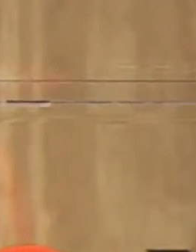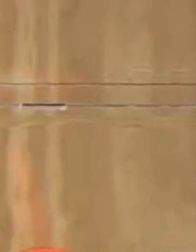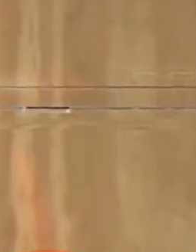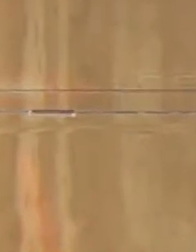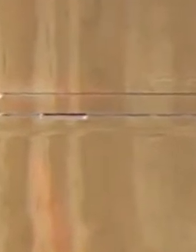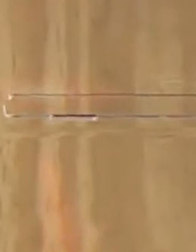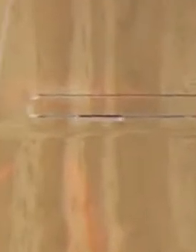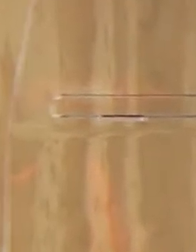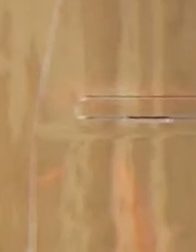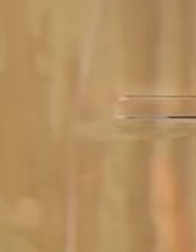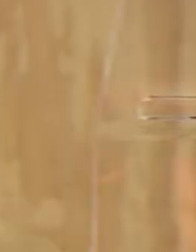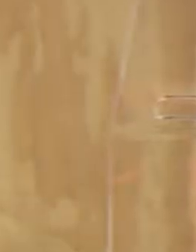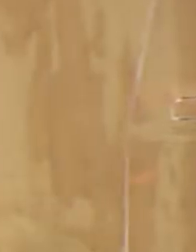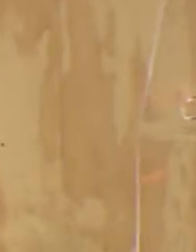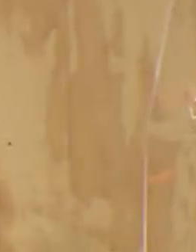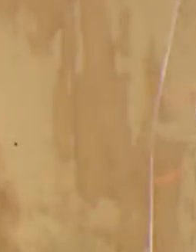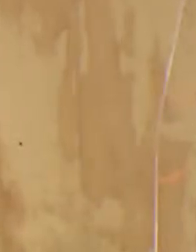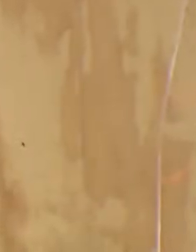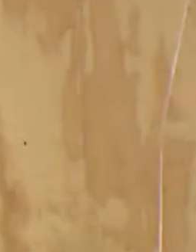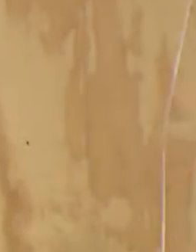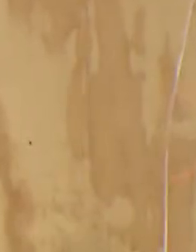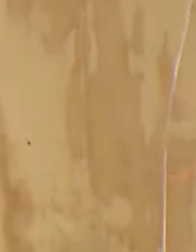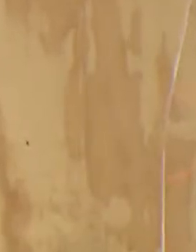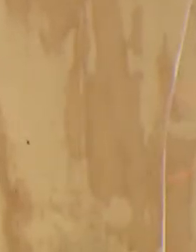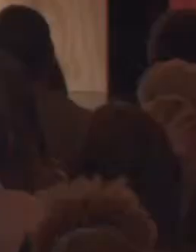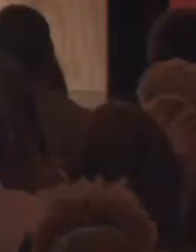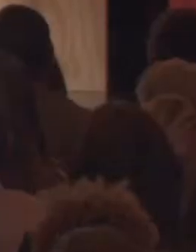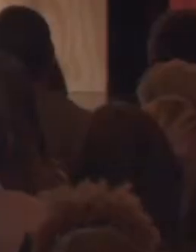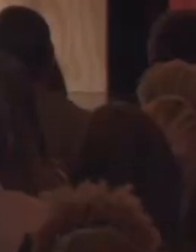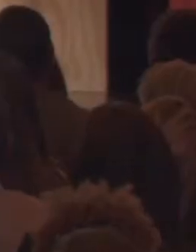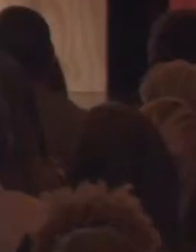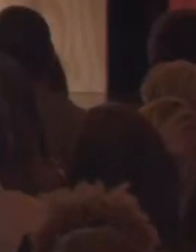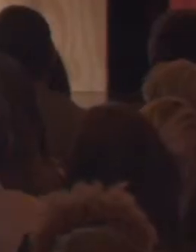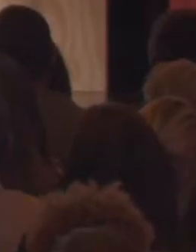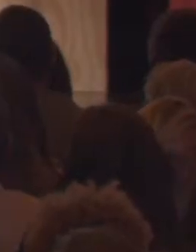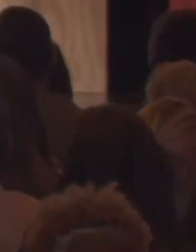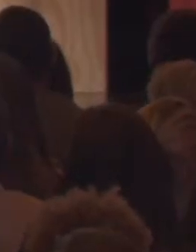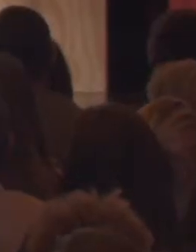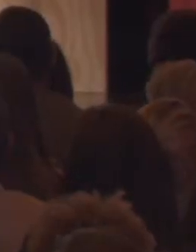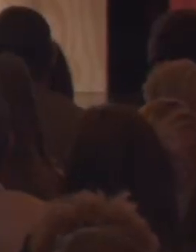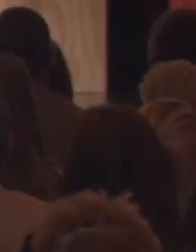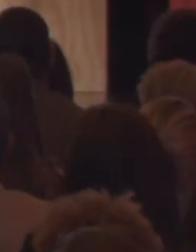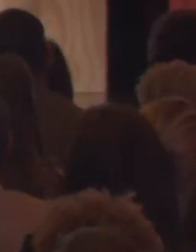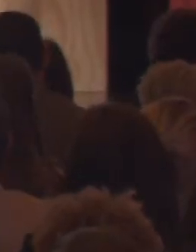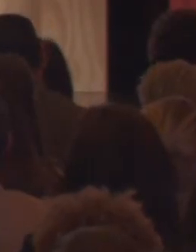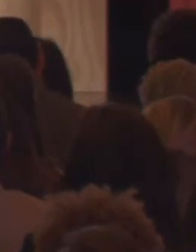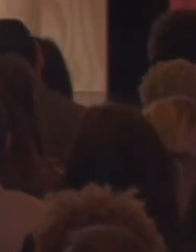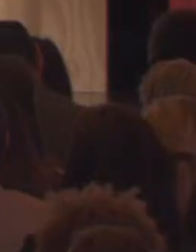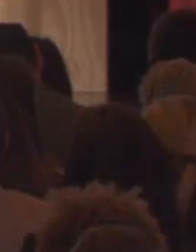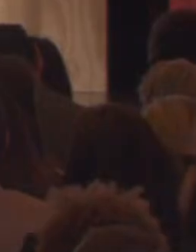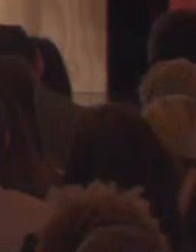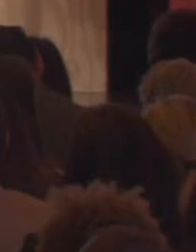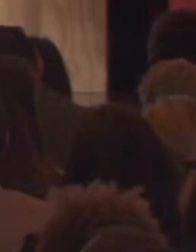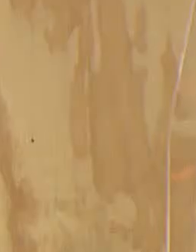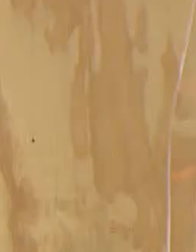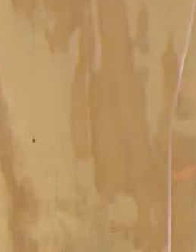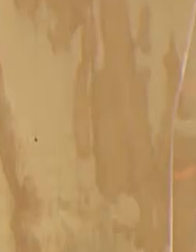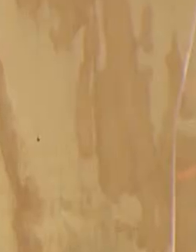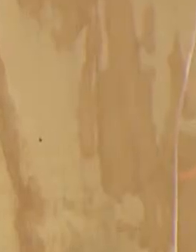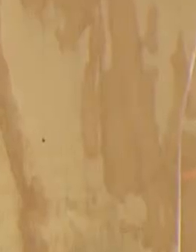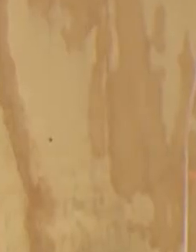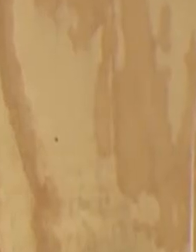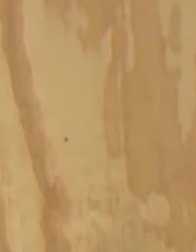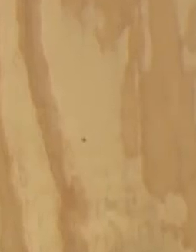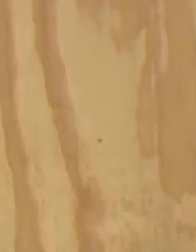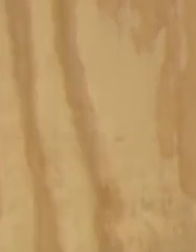¿qué tenemos que enseñarle a esta niña? Y primero, la primera pregunta que quiero que reflexionemos todos es ¿qué nos